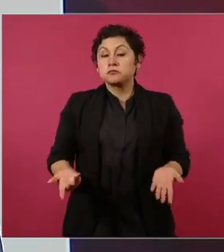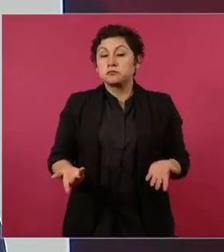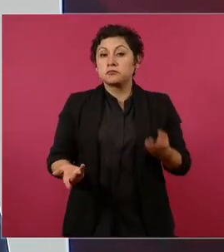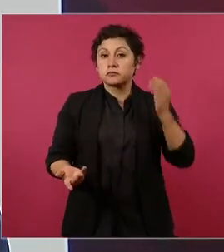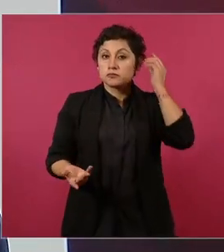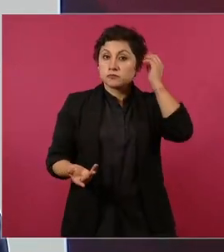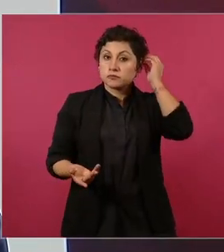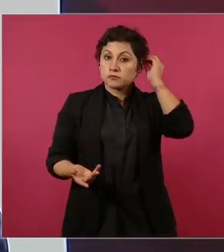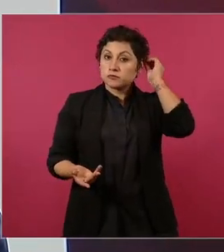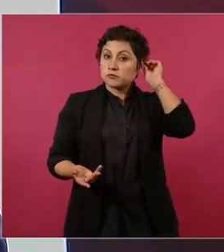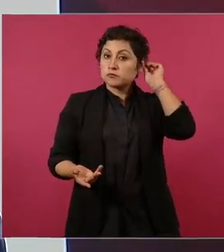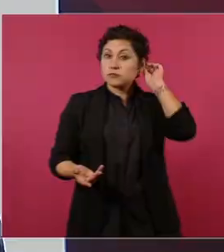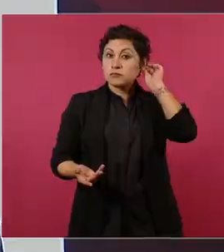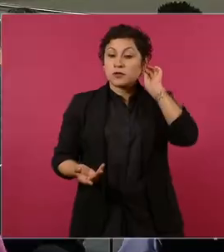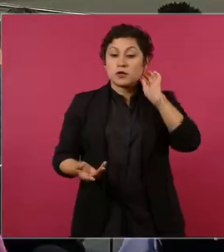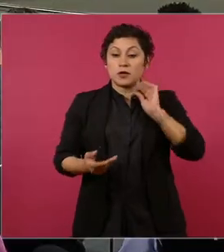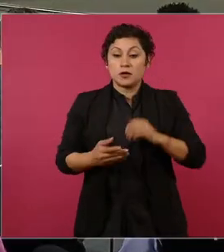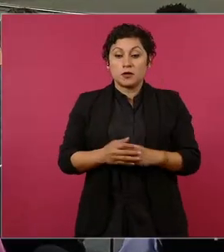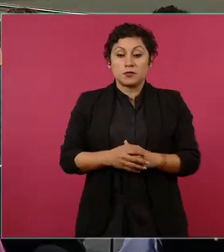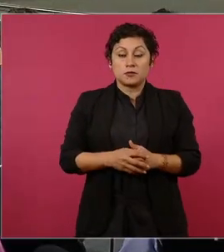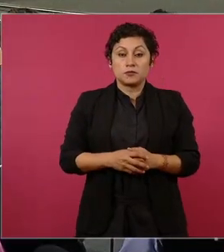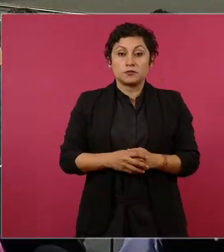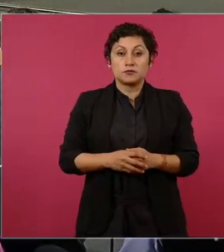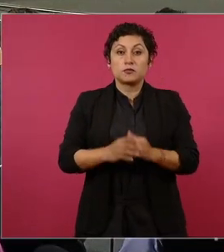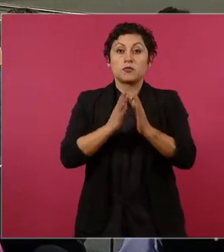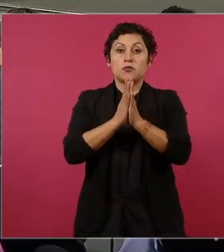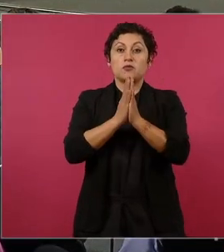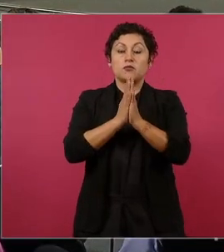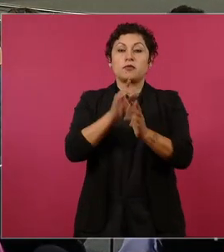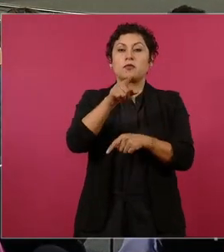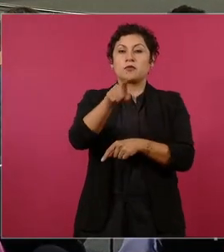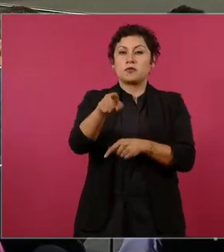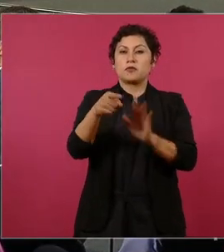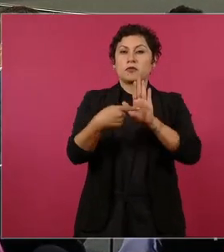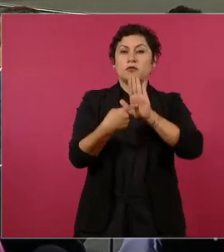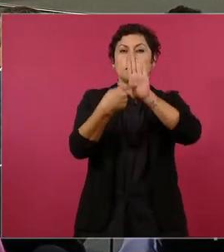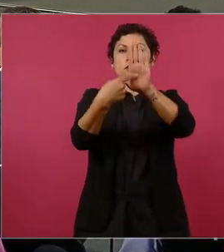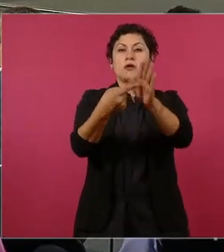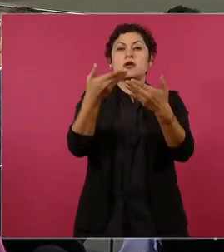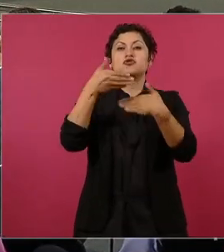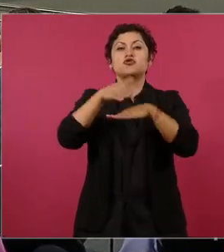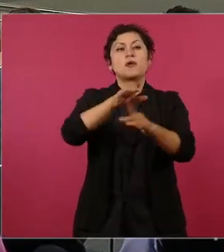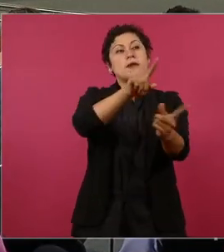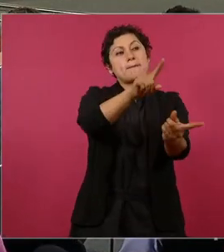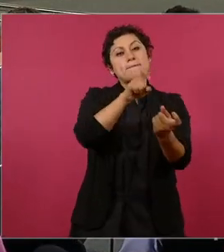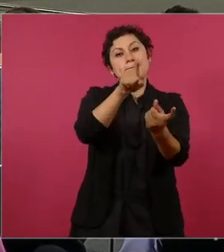si no está la lámina de ingresos